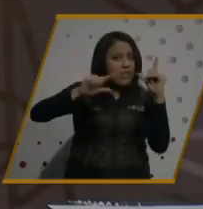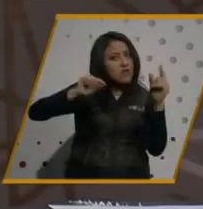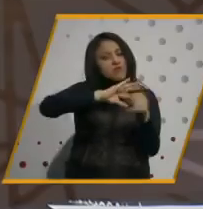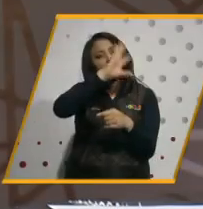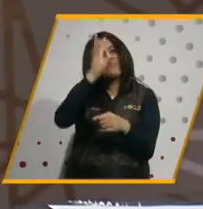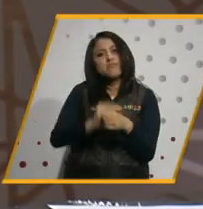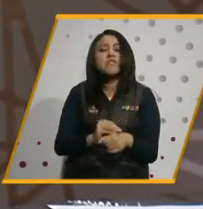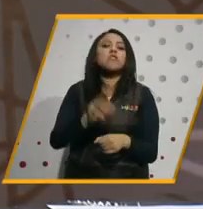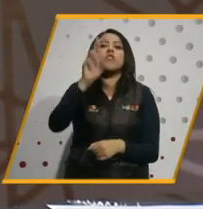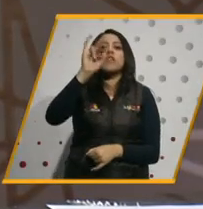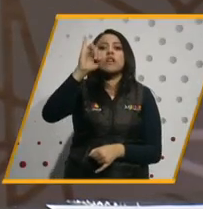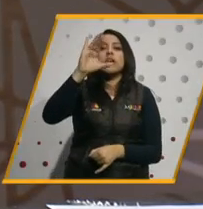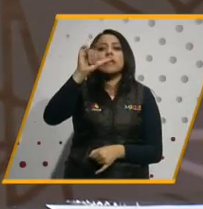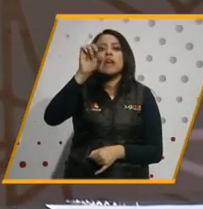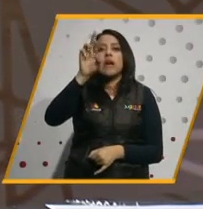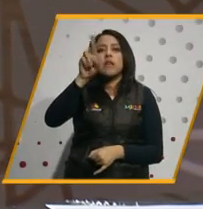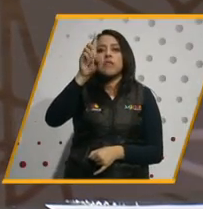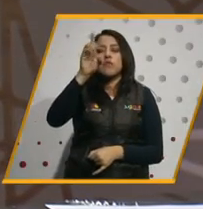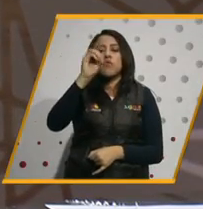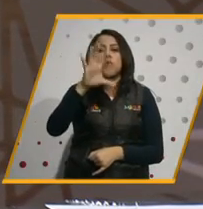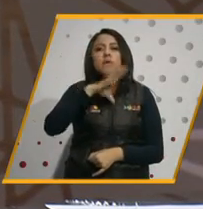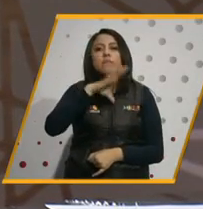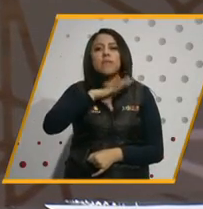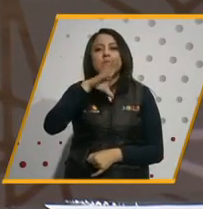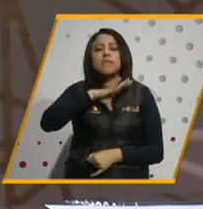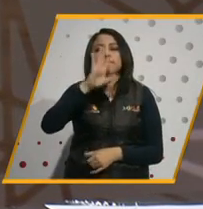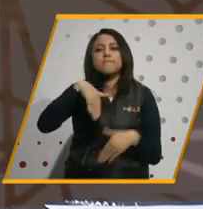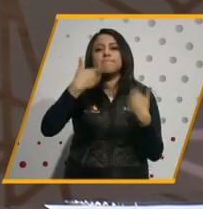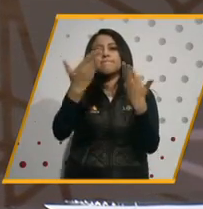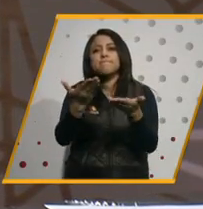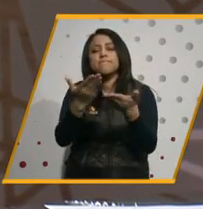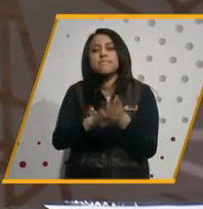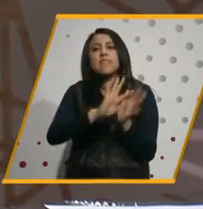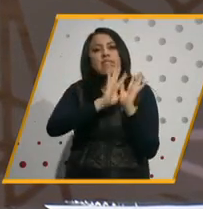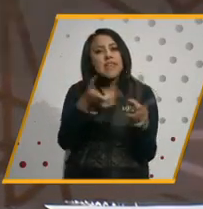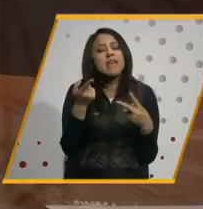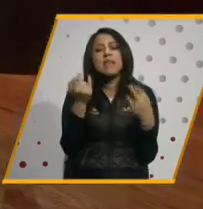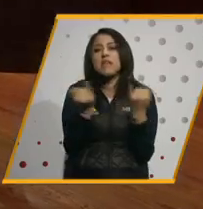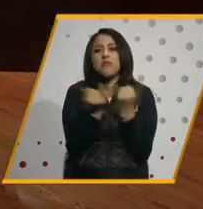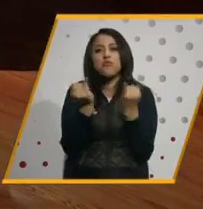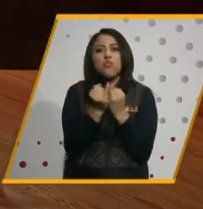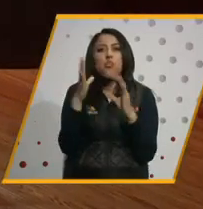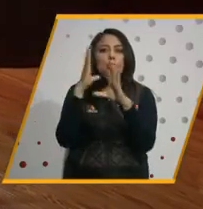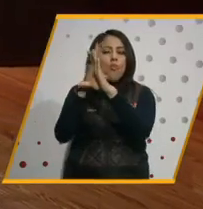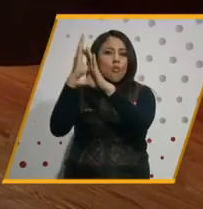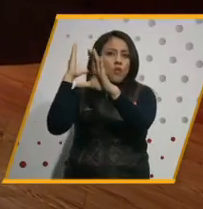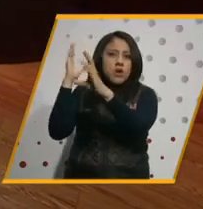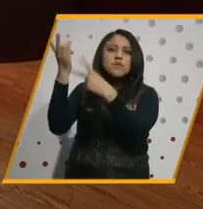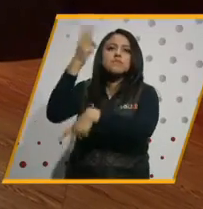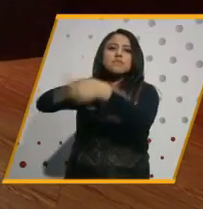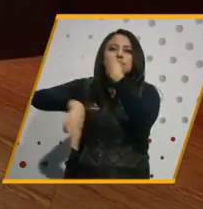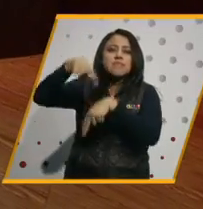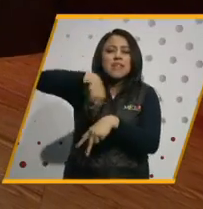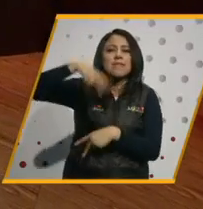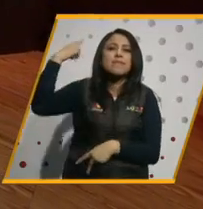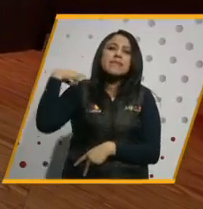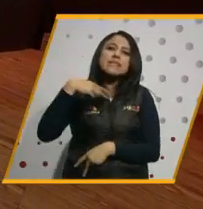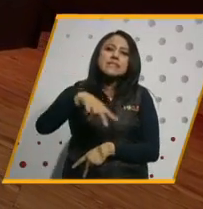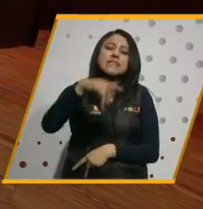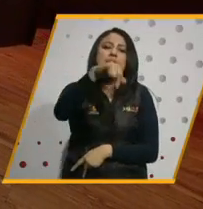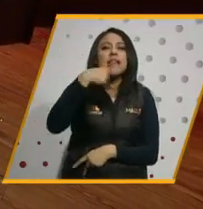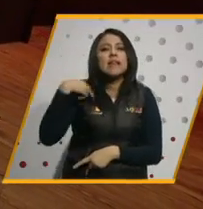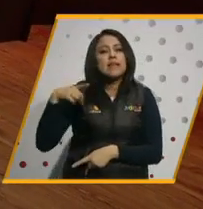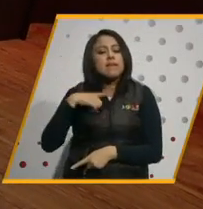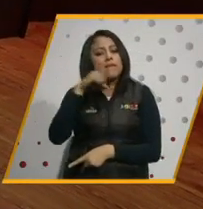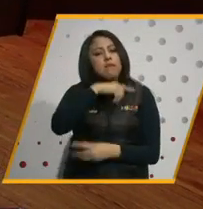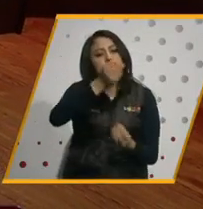Tengo a Ricardo Obert en el centro de acopio. Él ya está cargando en estos momentos su camión, anda de visita y a él le toca entregar una de